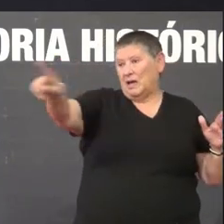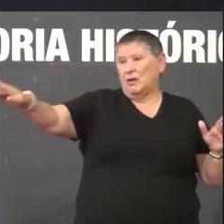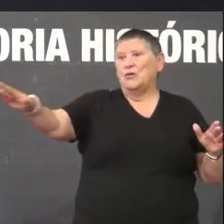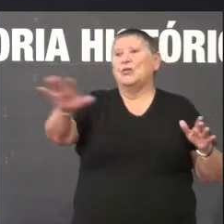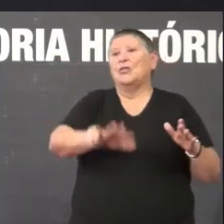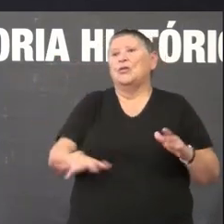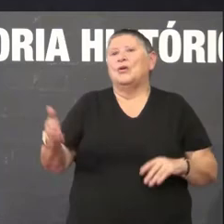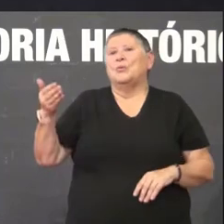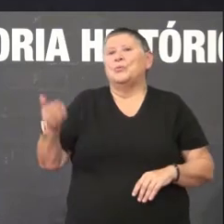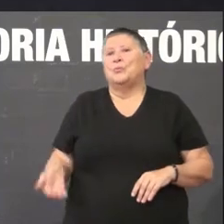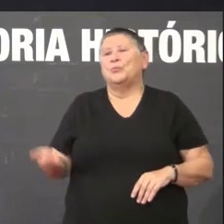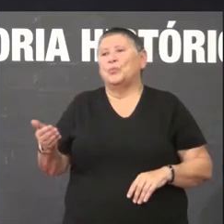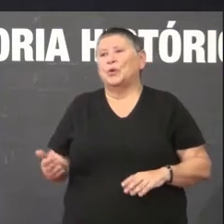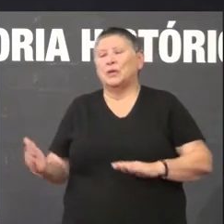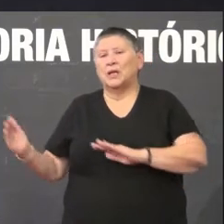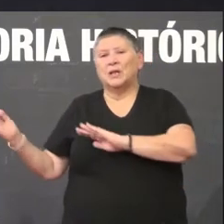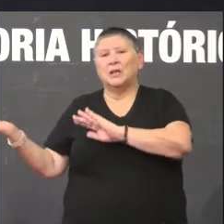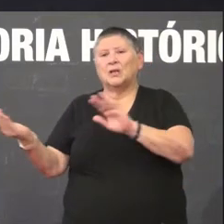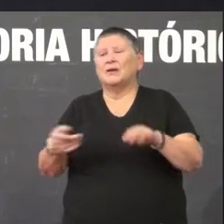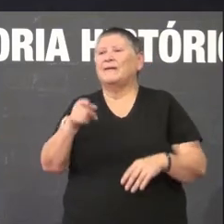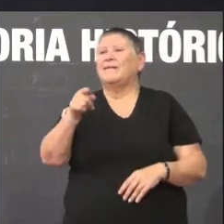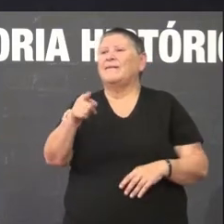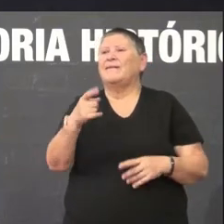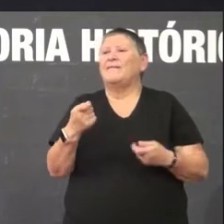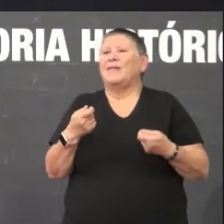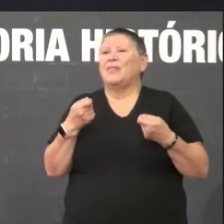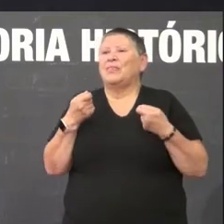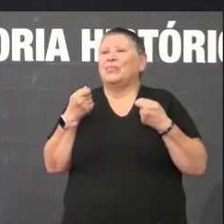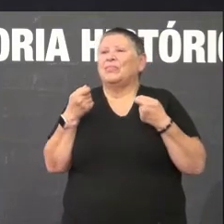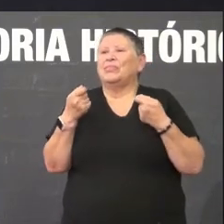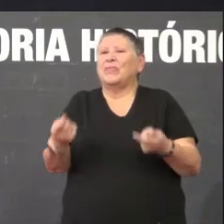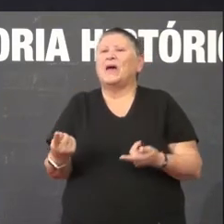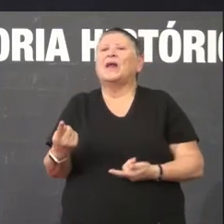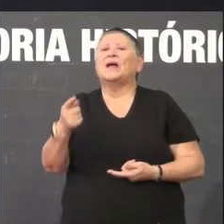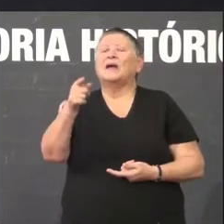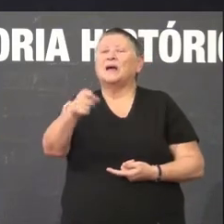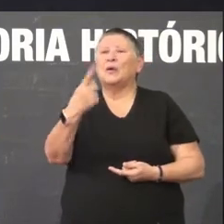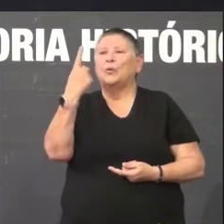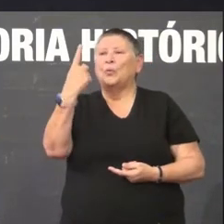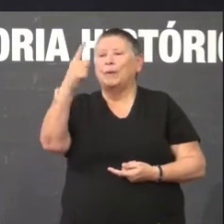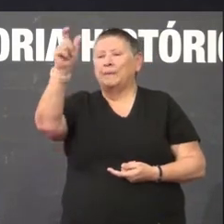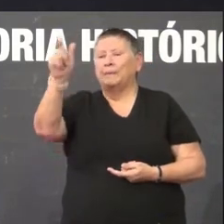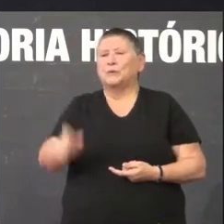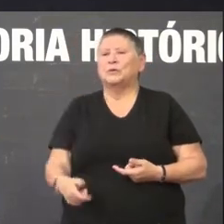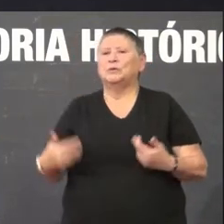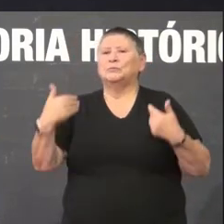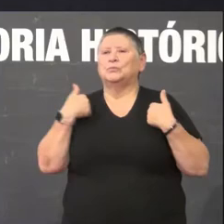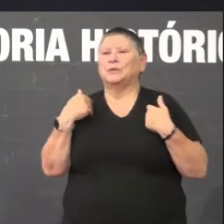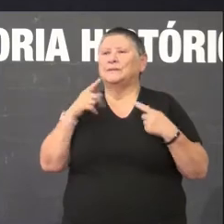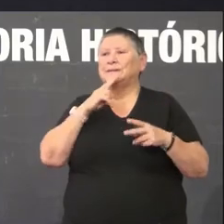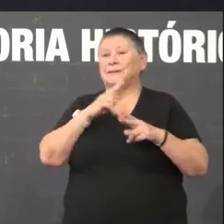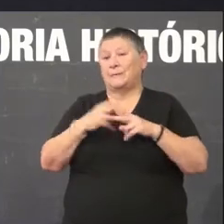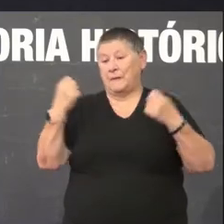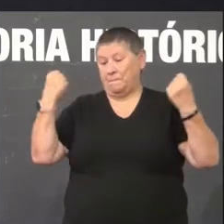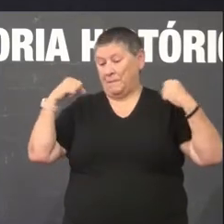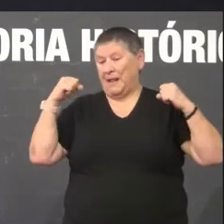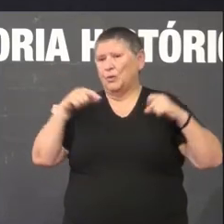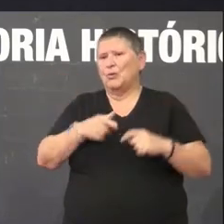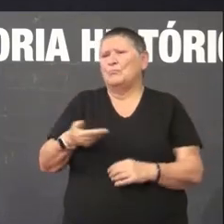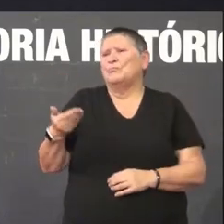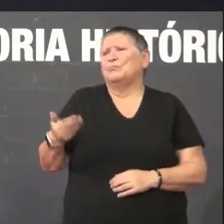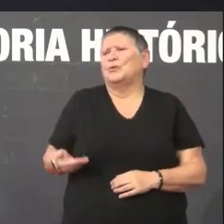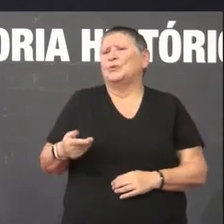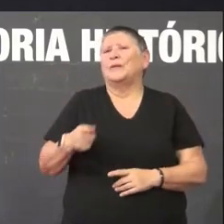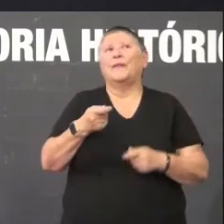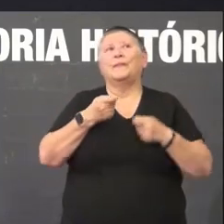importancia, siguen sin ter un práctico, é dicir, ese posto importantísimo e vital que